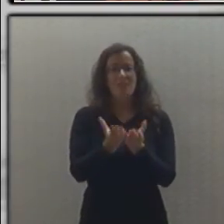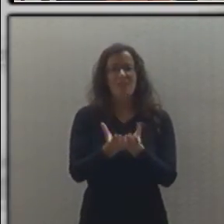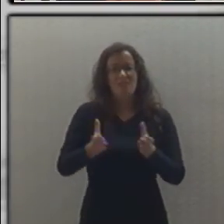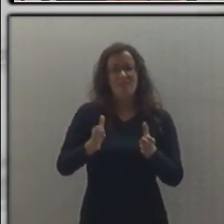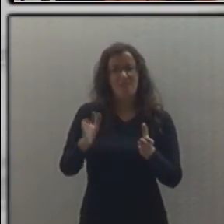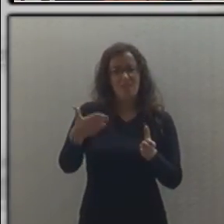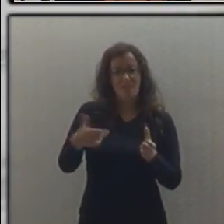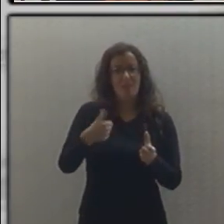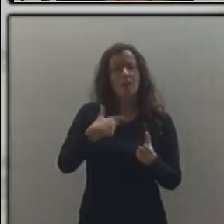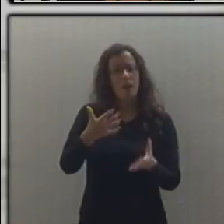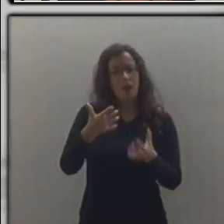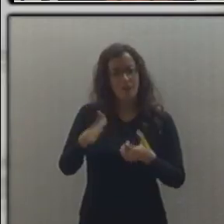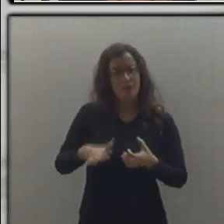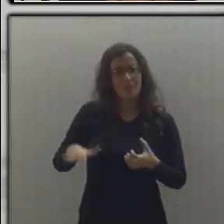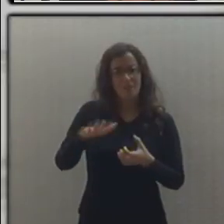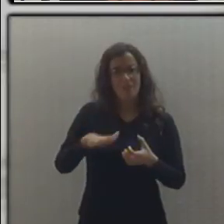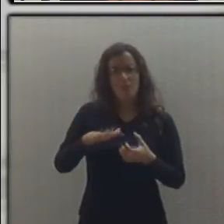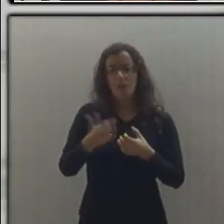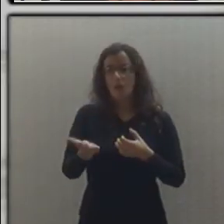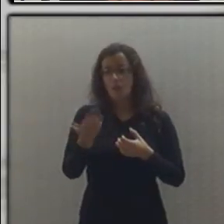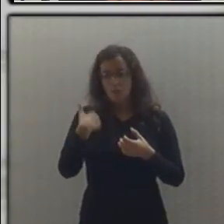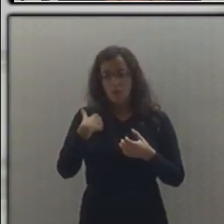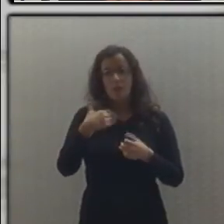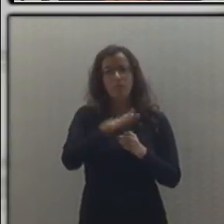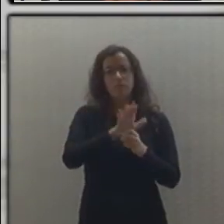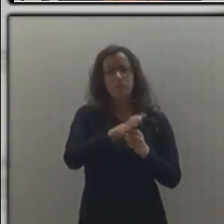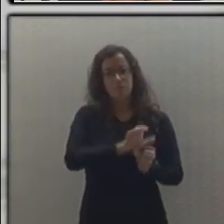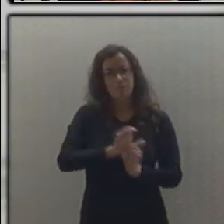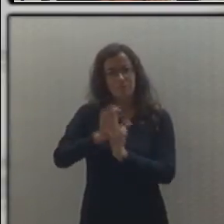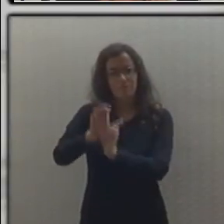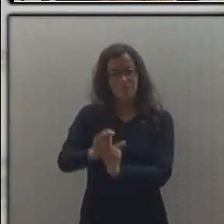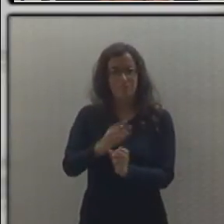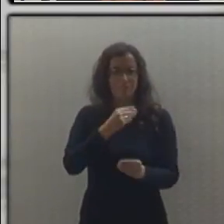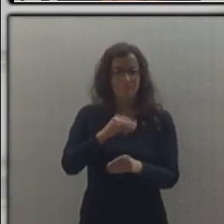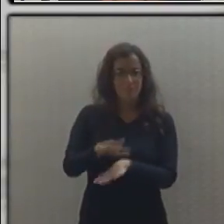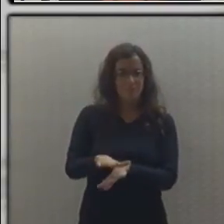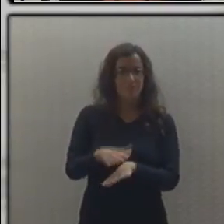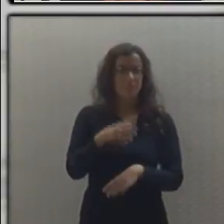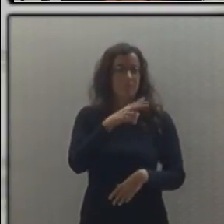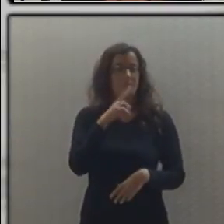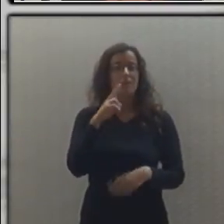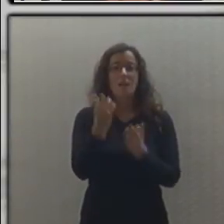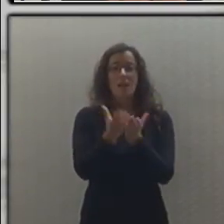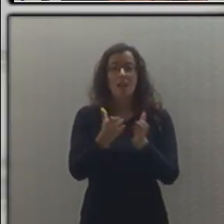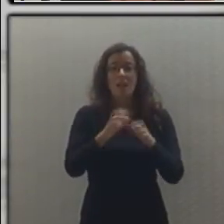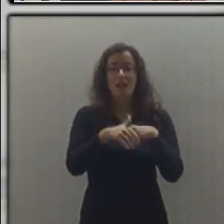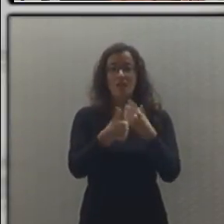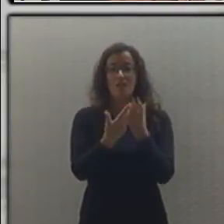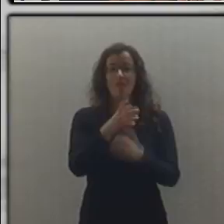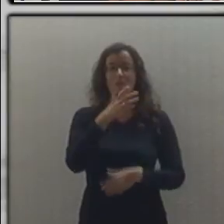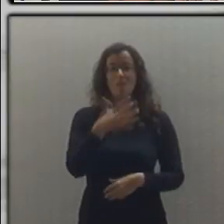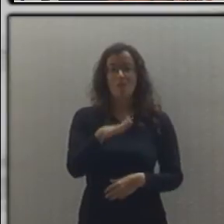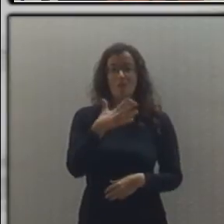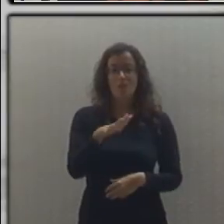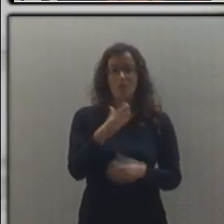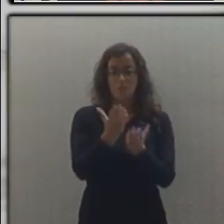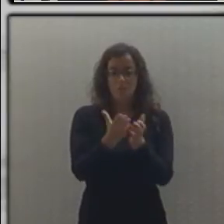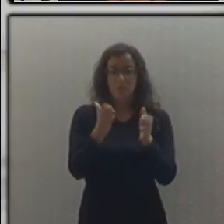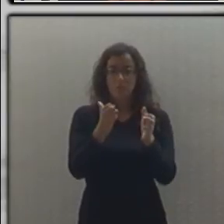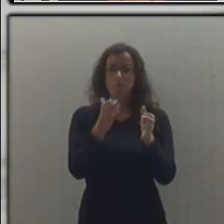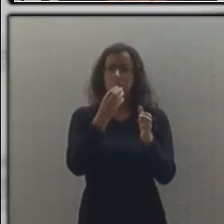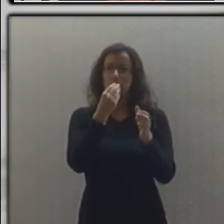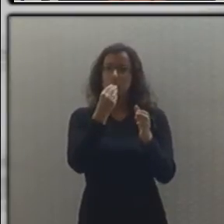ganar espacio o para colocar el sanitario en el otro sitio. Aquí si ven el lavabo lo hemos puesto en el lugar